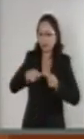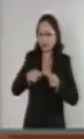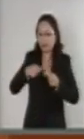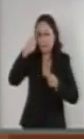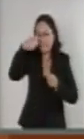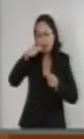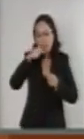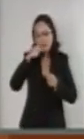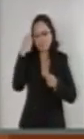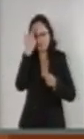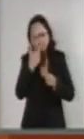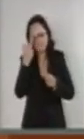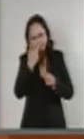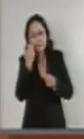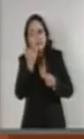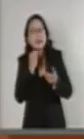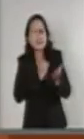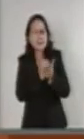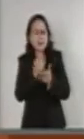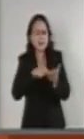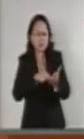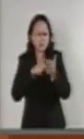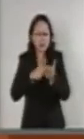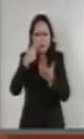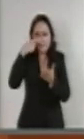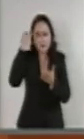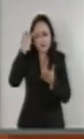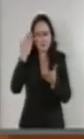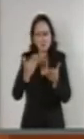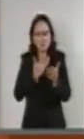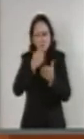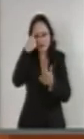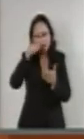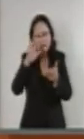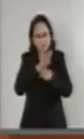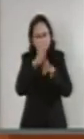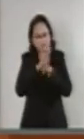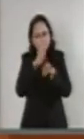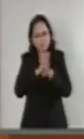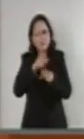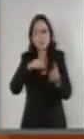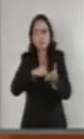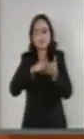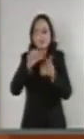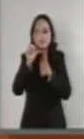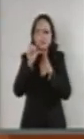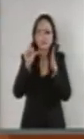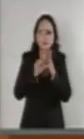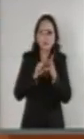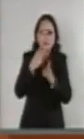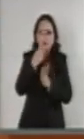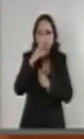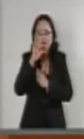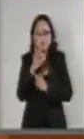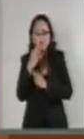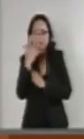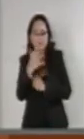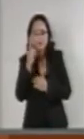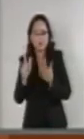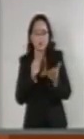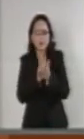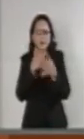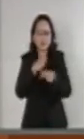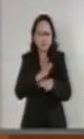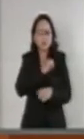su estudio de dictamen la iniciativa con proyecto de decreto por el que se reforma el artículo 245 de la Ley